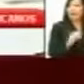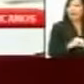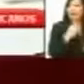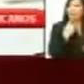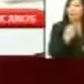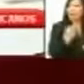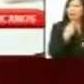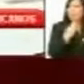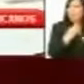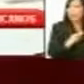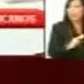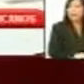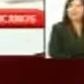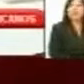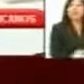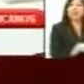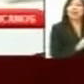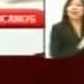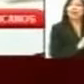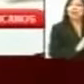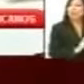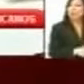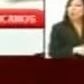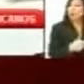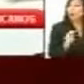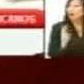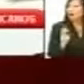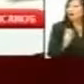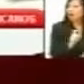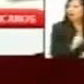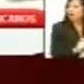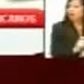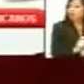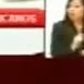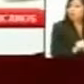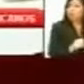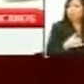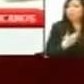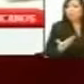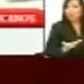establecer y seleccionar las instituciones, pero luego hay un tema de capacitación luego de los